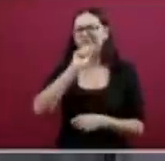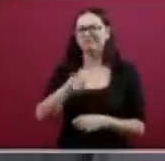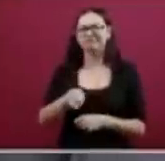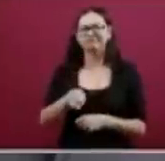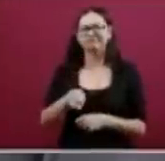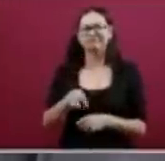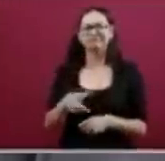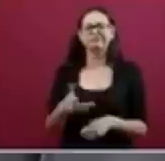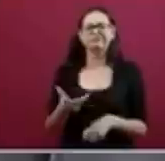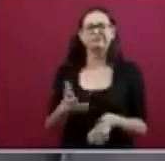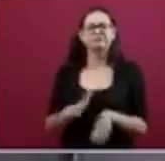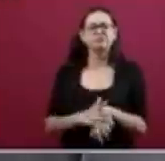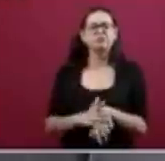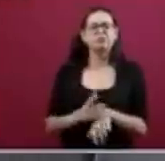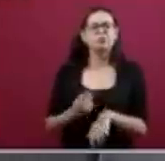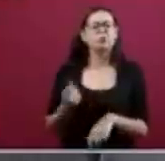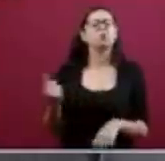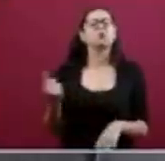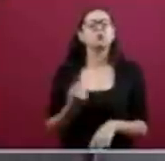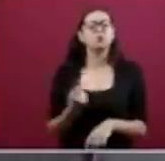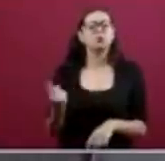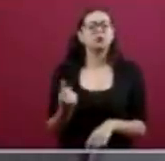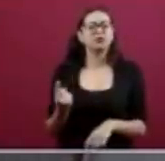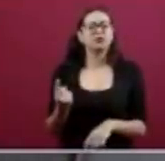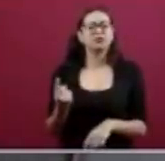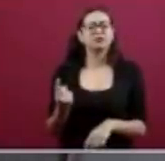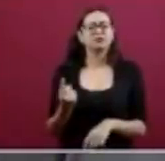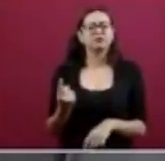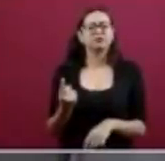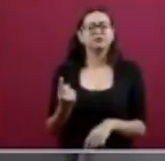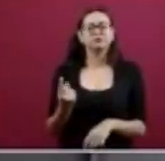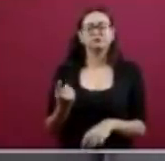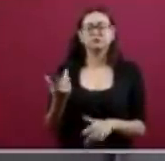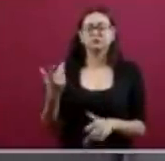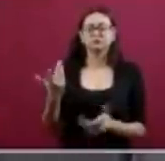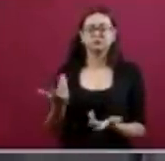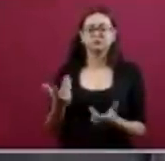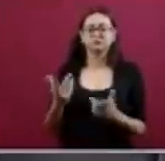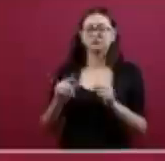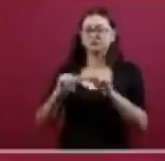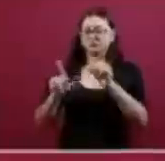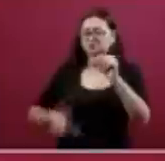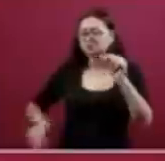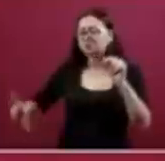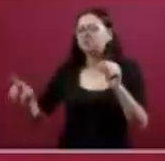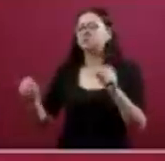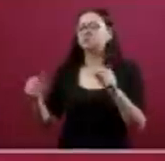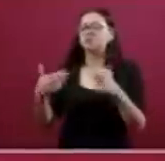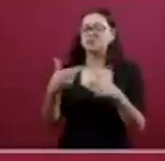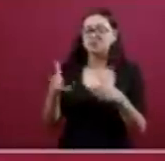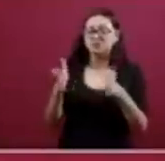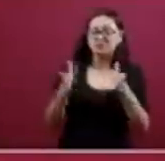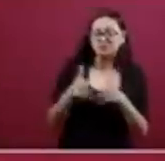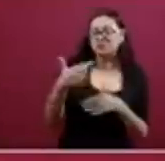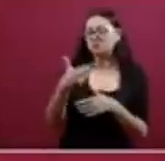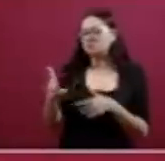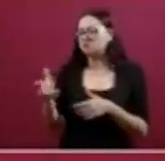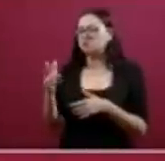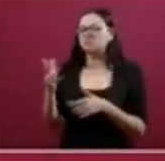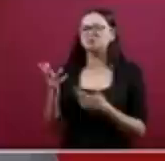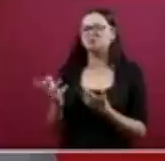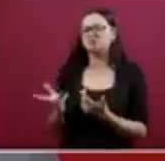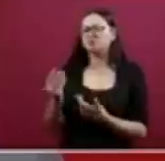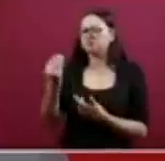todo lo que es el servicio de comida en fondas, en restaurante, es